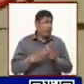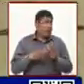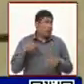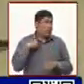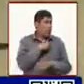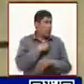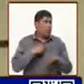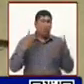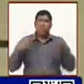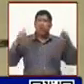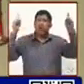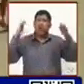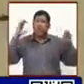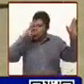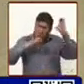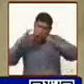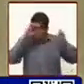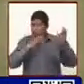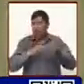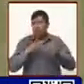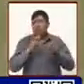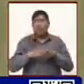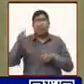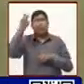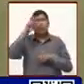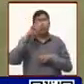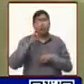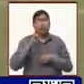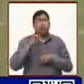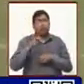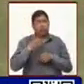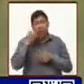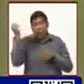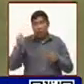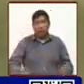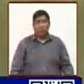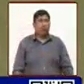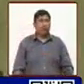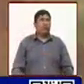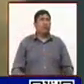a lograr la clasificación, que es nuestro primer objetivo.